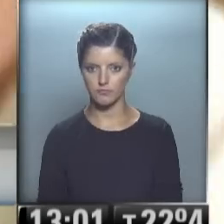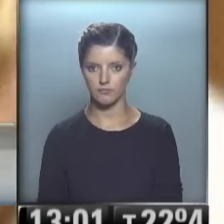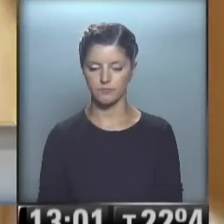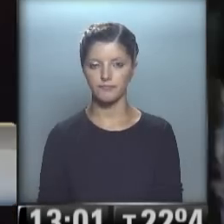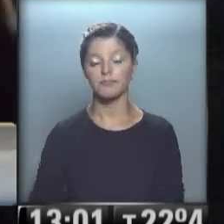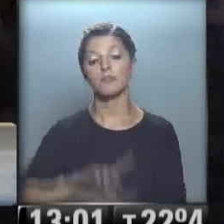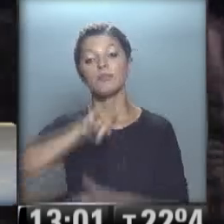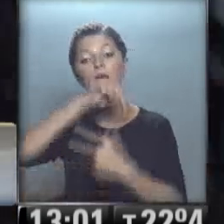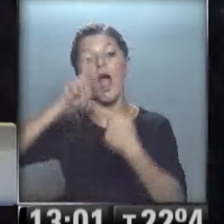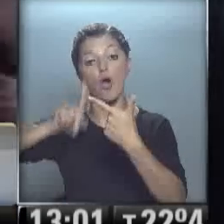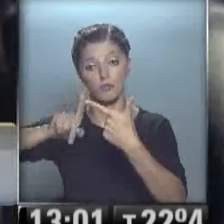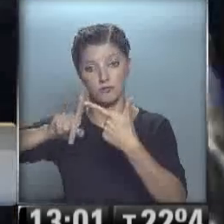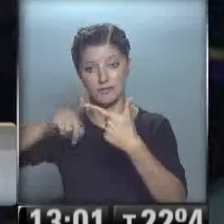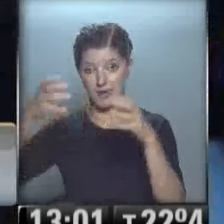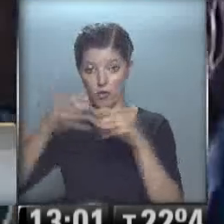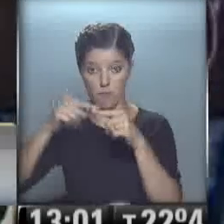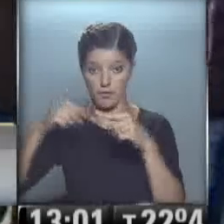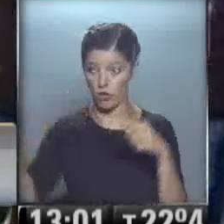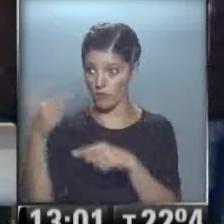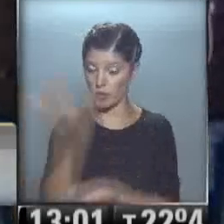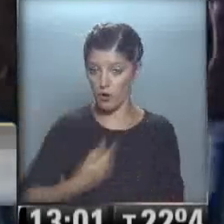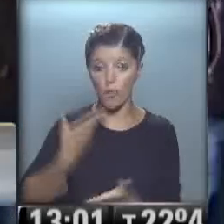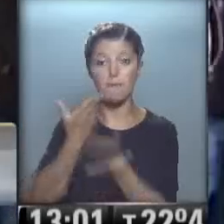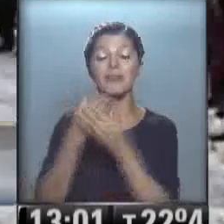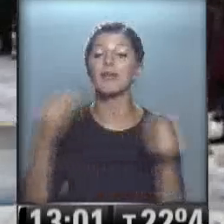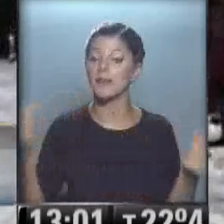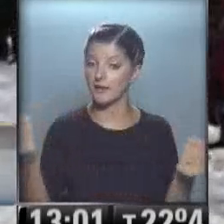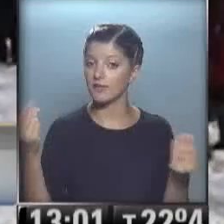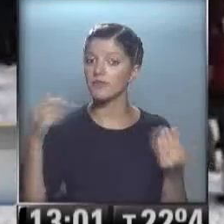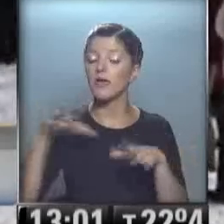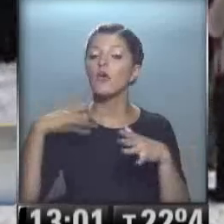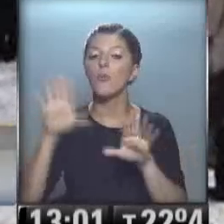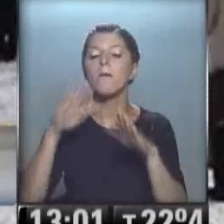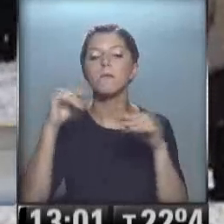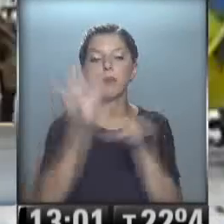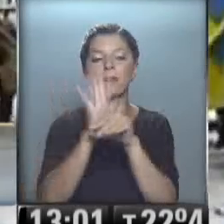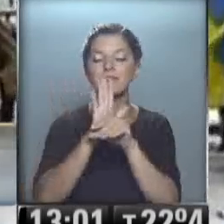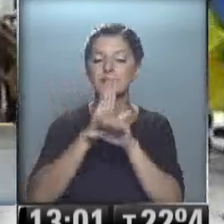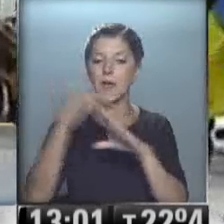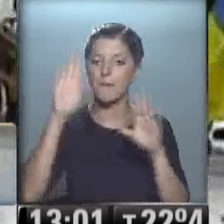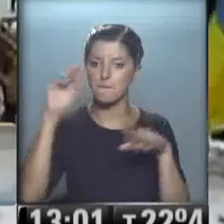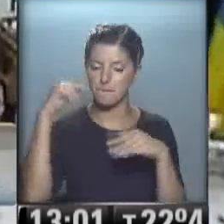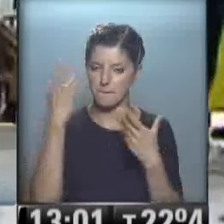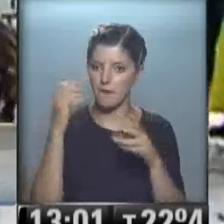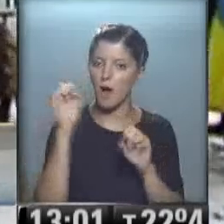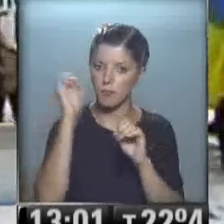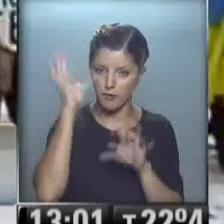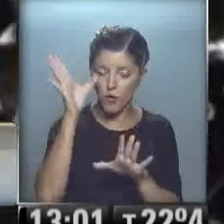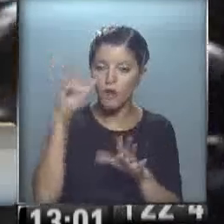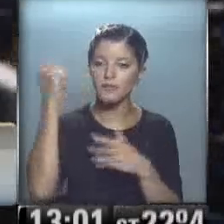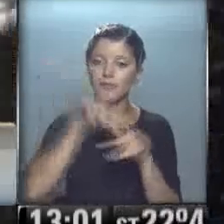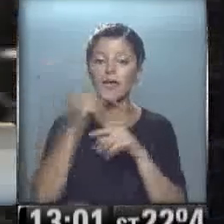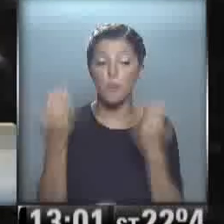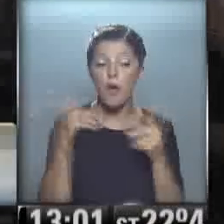La otra exigencia de la oposición es la aprobación de una amplia amnistía que quedó pendiente de aprobación y dejaría